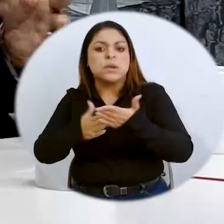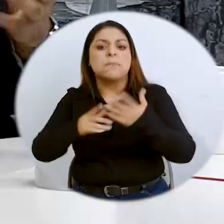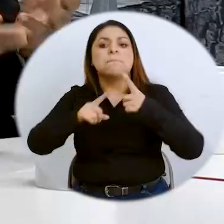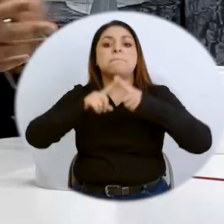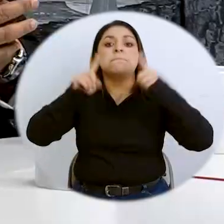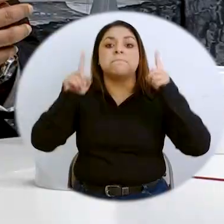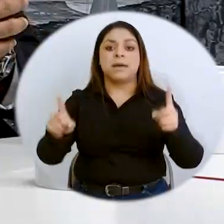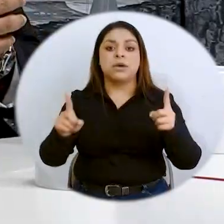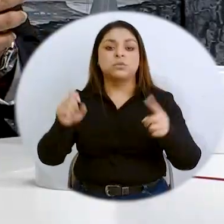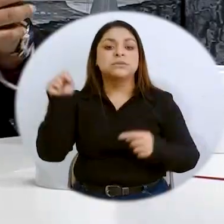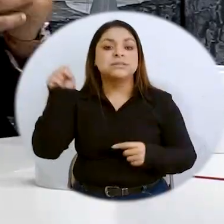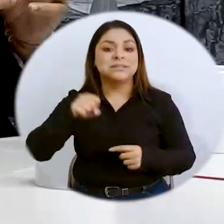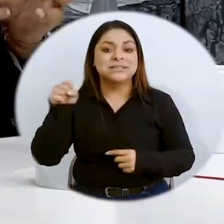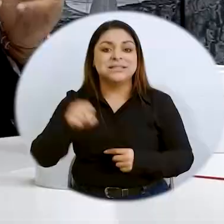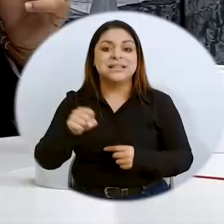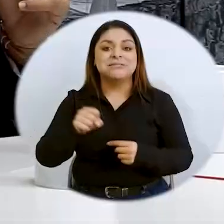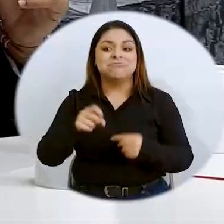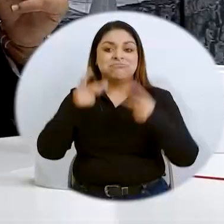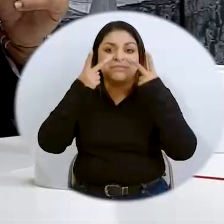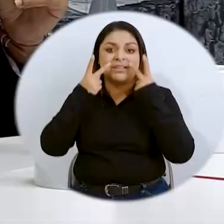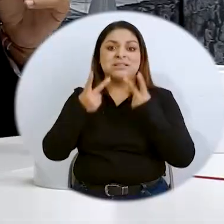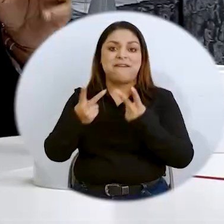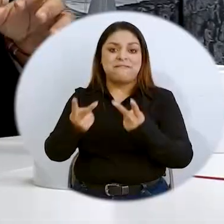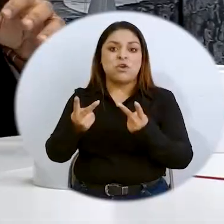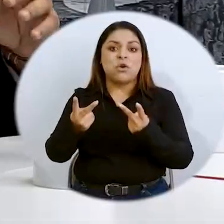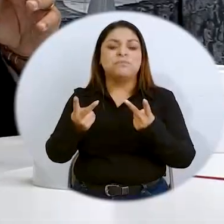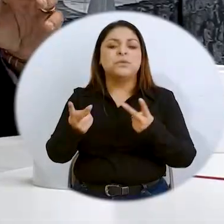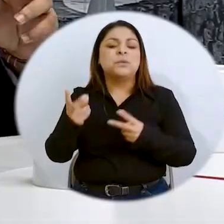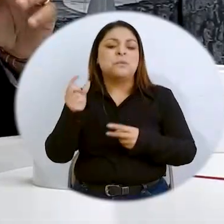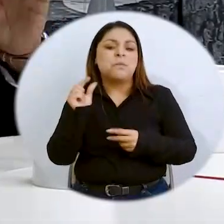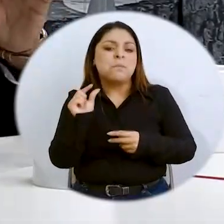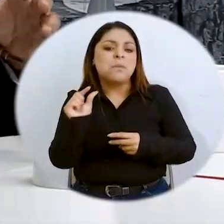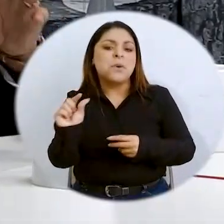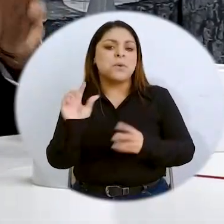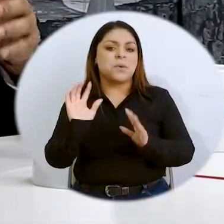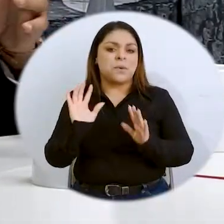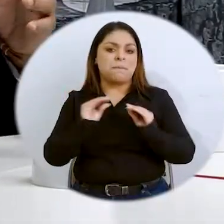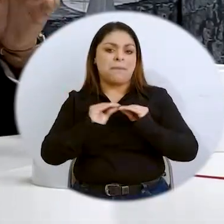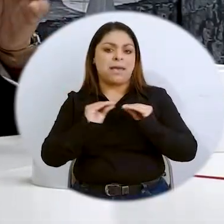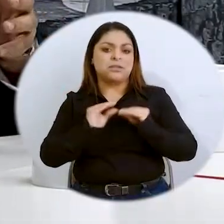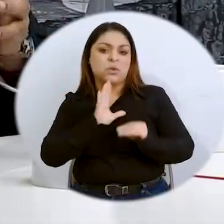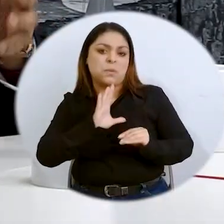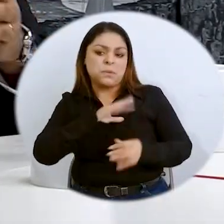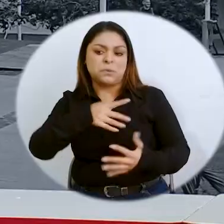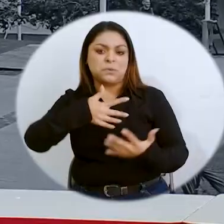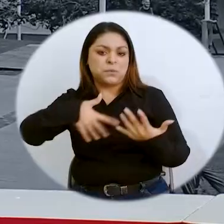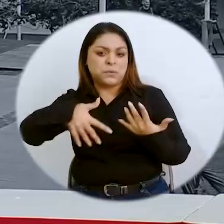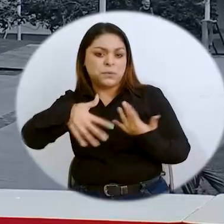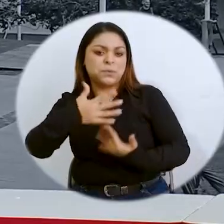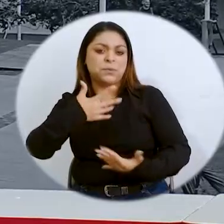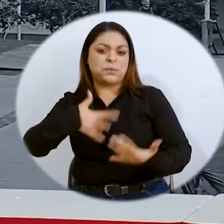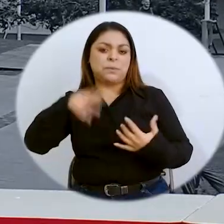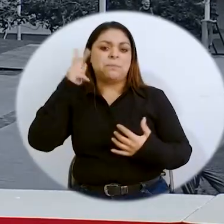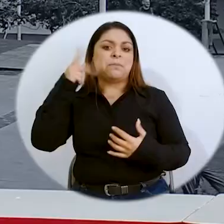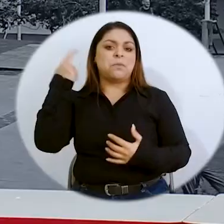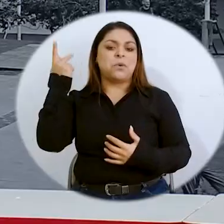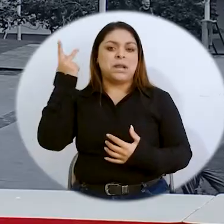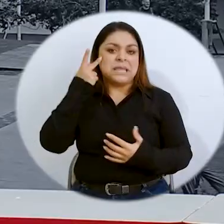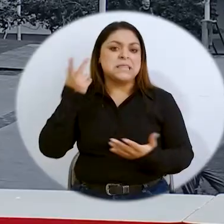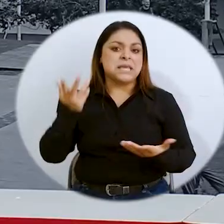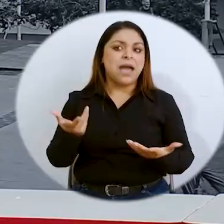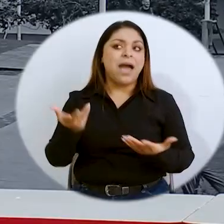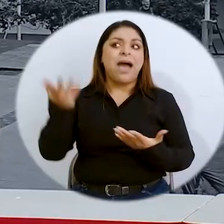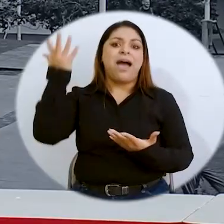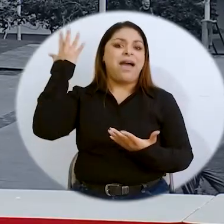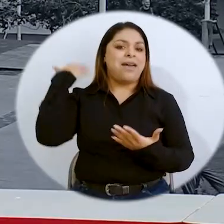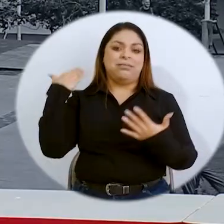pero sí por lo menos hubo una pincelada de un comportamiento de socialización política que no